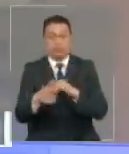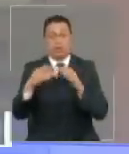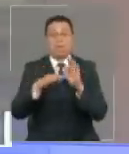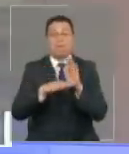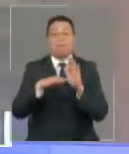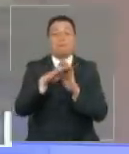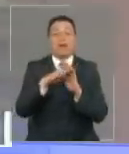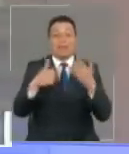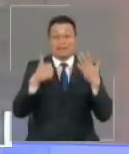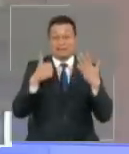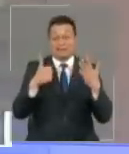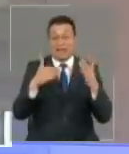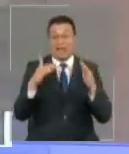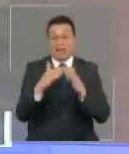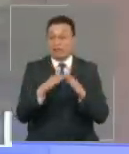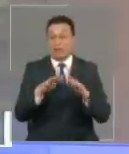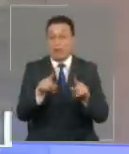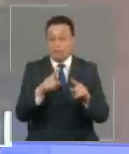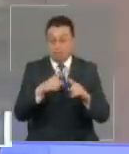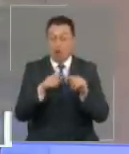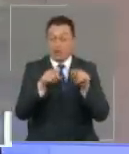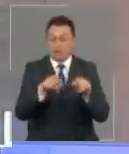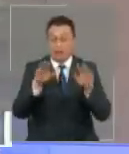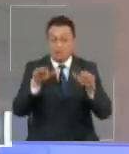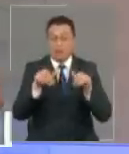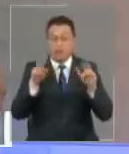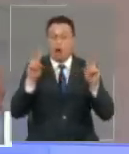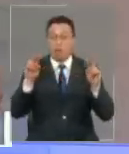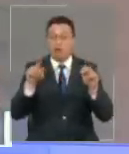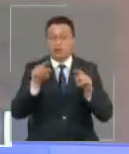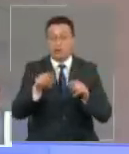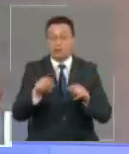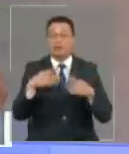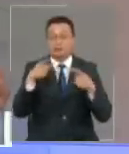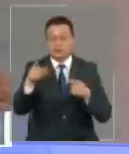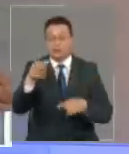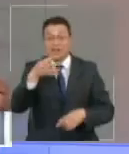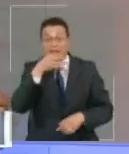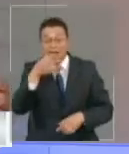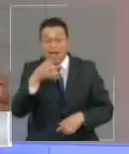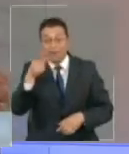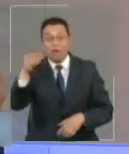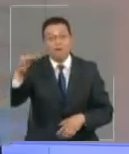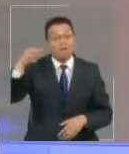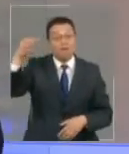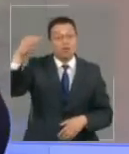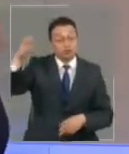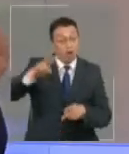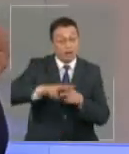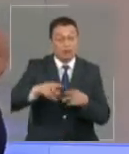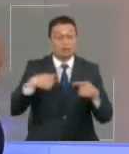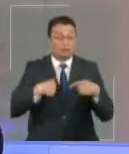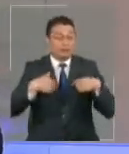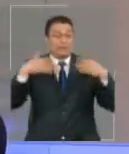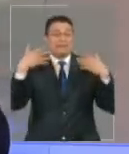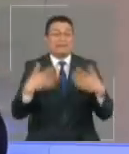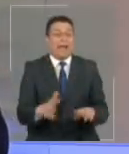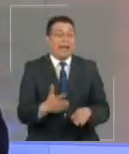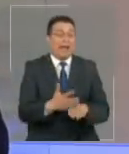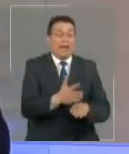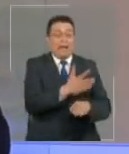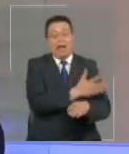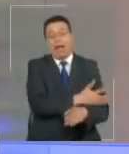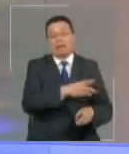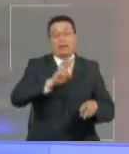de 6 inmuebles por lo mismo. Por lo tanto, la medida concreta que él está dispuesto a hacer, la Municipalidad de Recoleta la